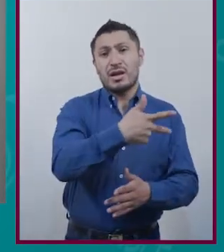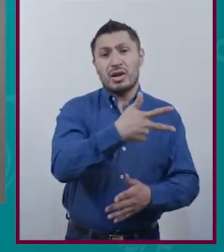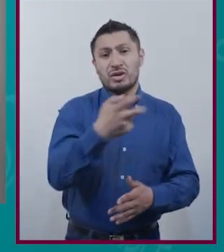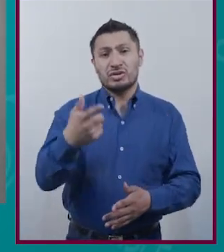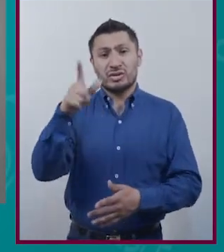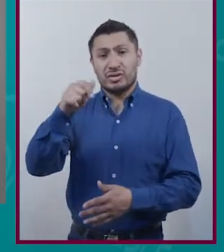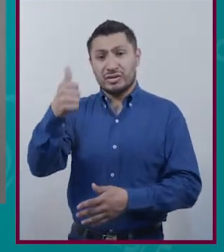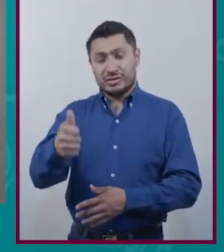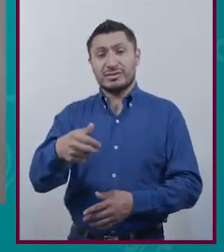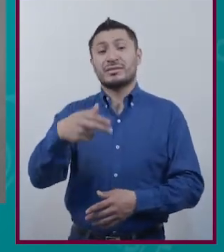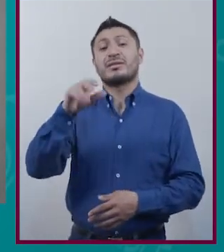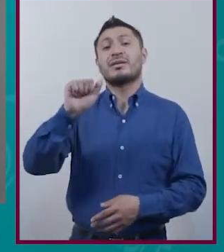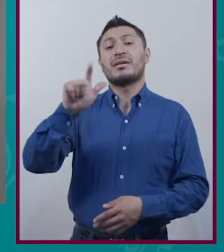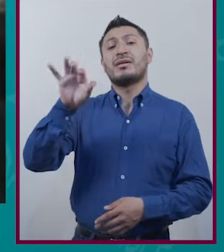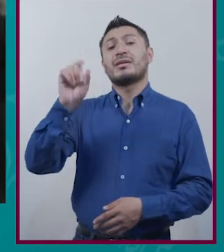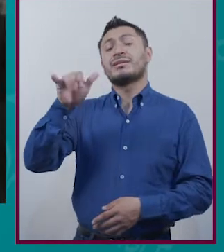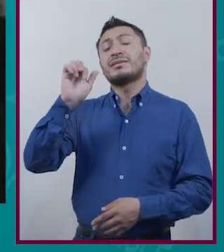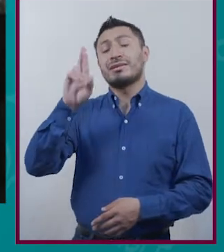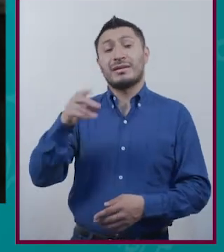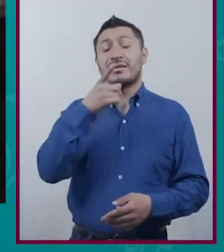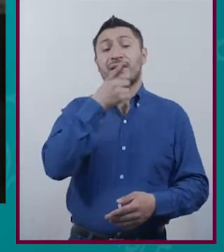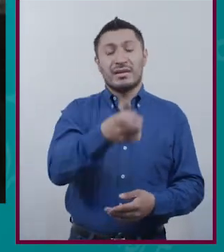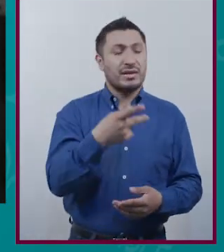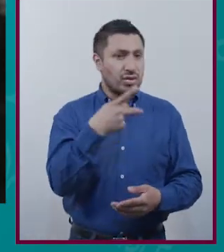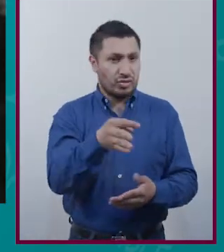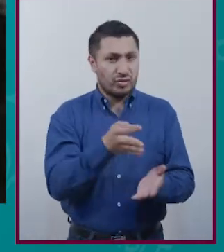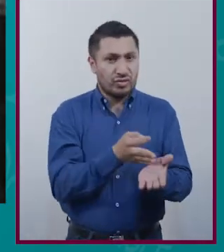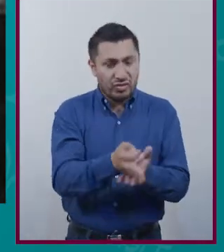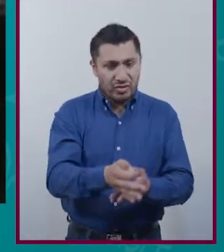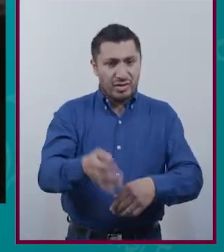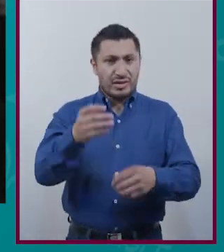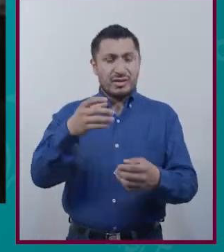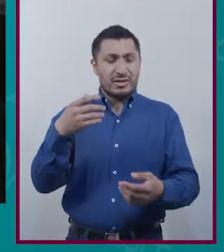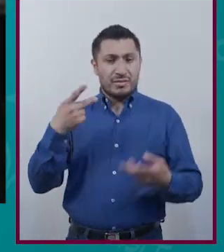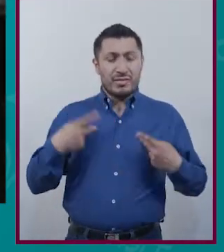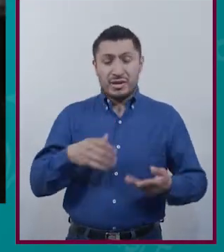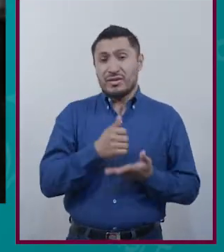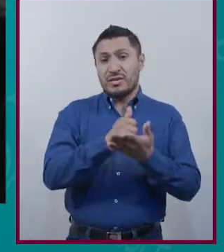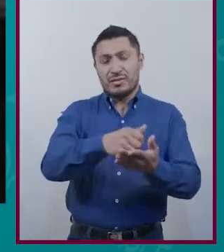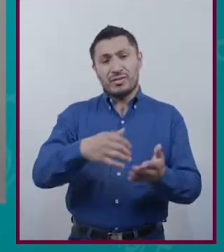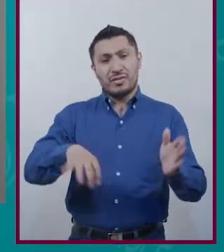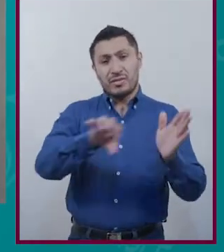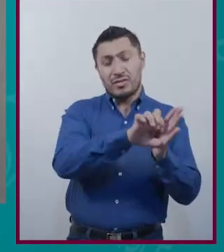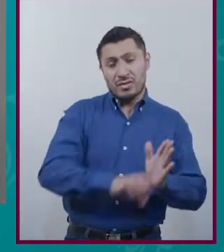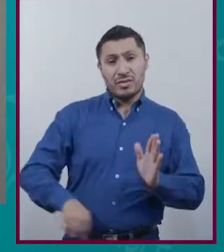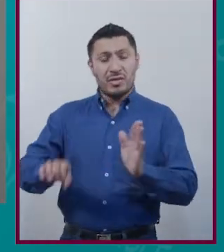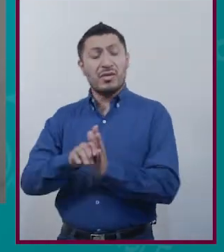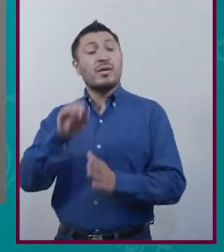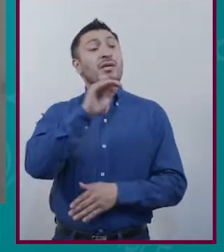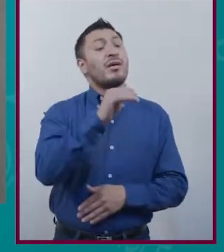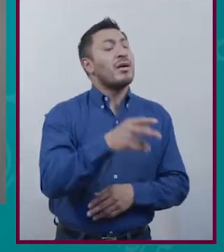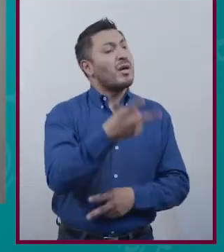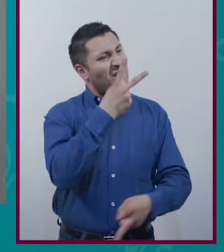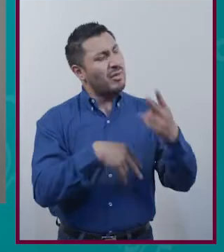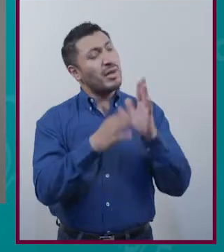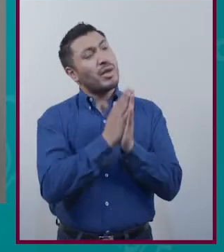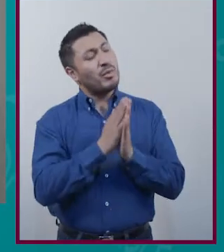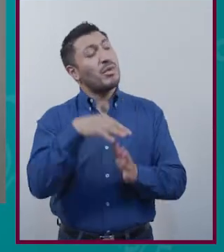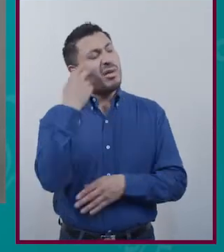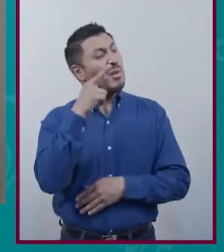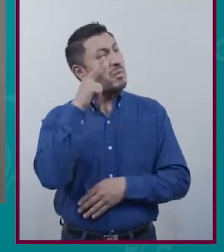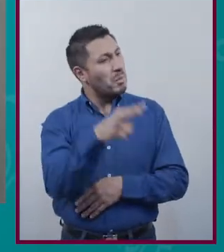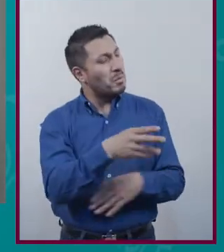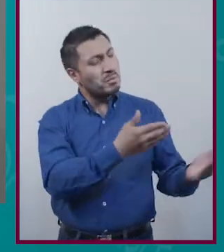Alexander Graham Bell le dijo a su fiel asistente, quien se encontraba en una habitación contigua: «Señor Watson, venga aquí, quiero